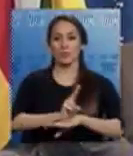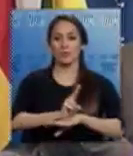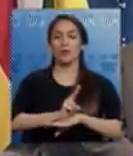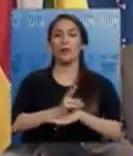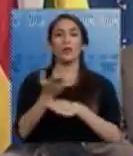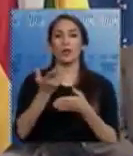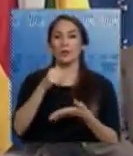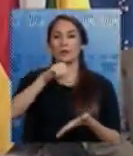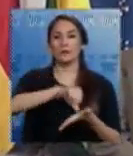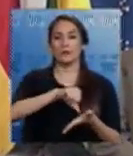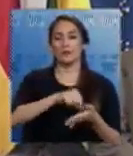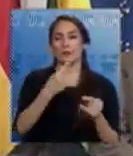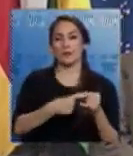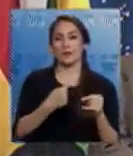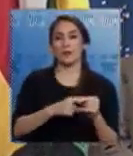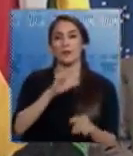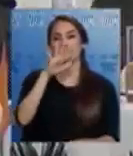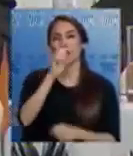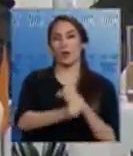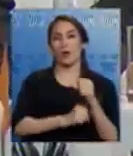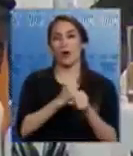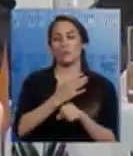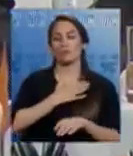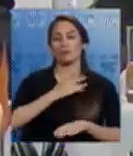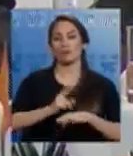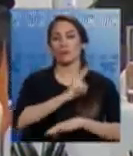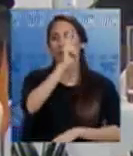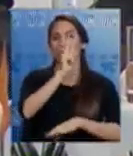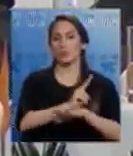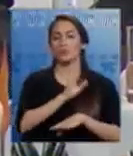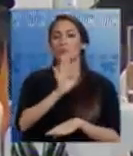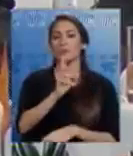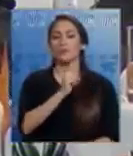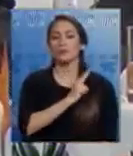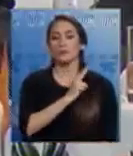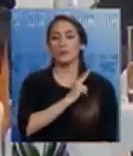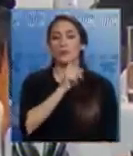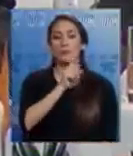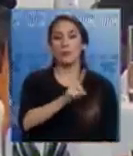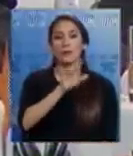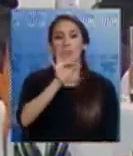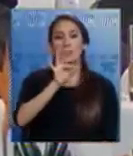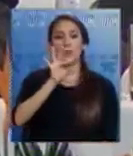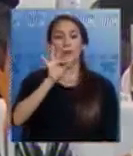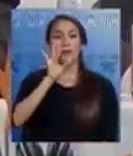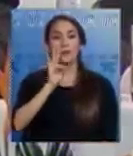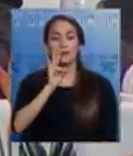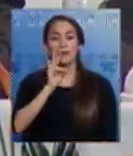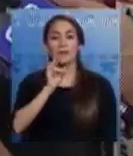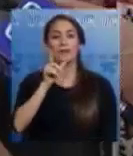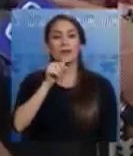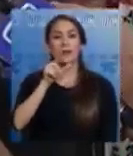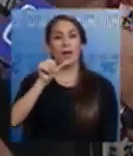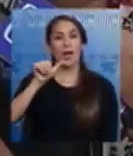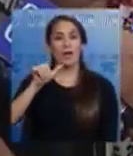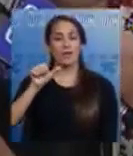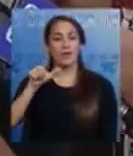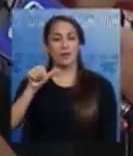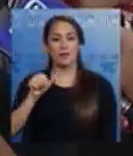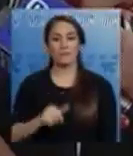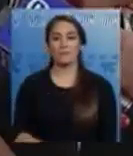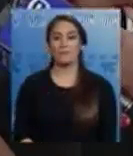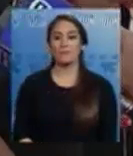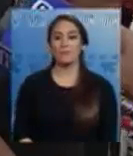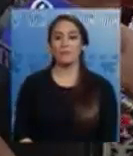Quito por los próximos 5 años. El cargo lo ocupó desde 1997 Enrique Ayala Mora. He firmado ya